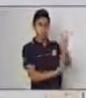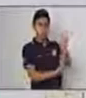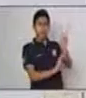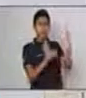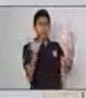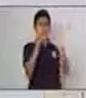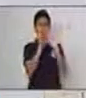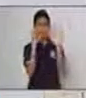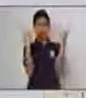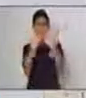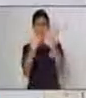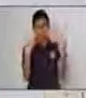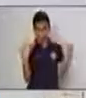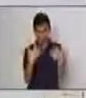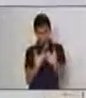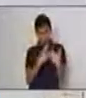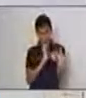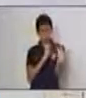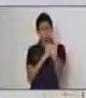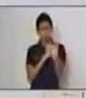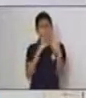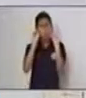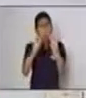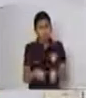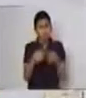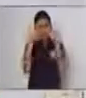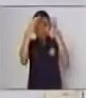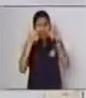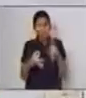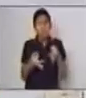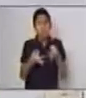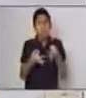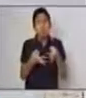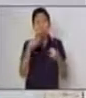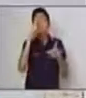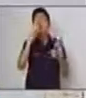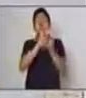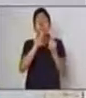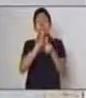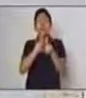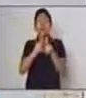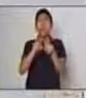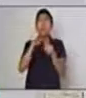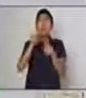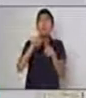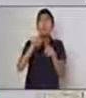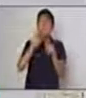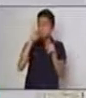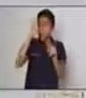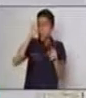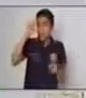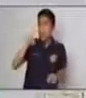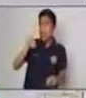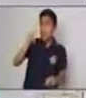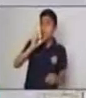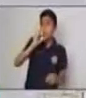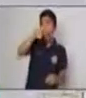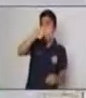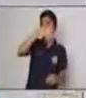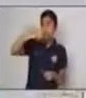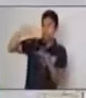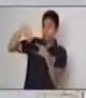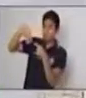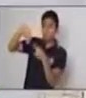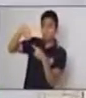3. Muy bien. Además, la frase dice mínimo. Mínimo